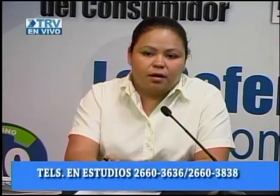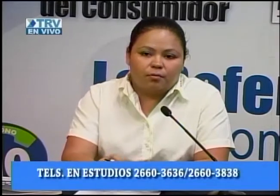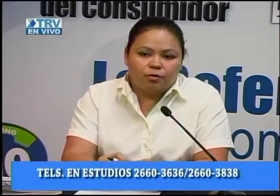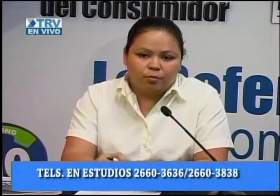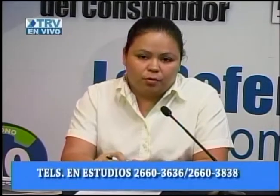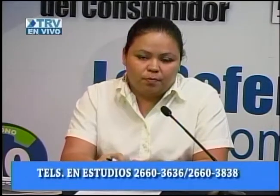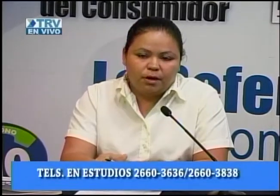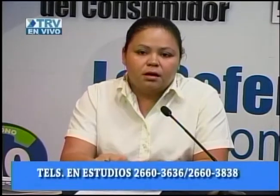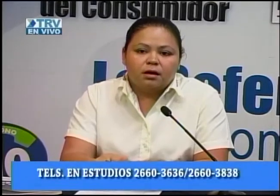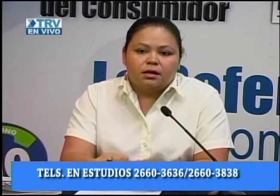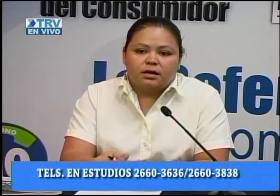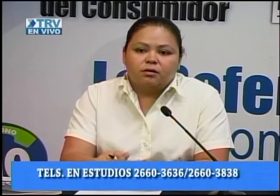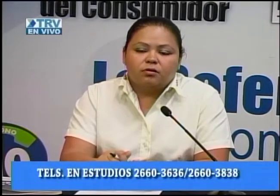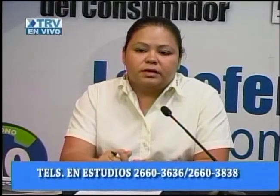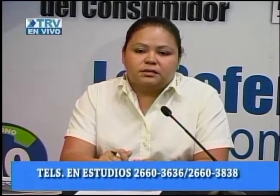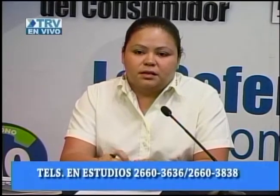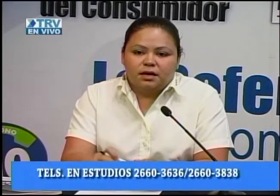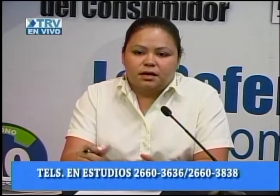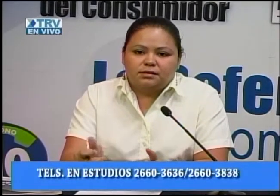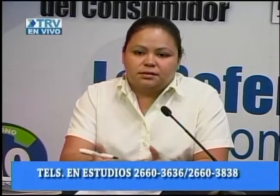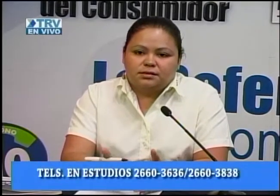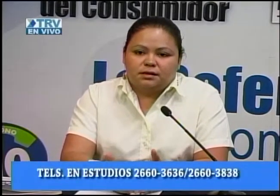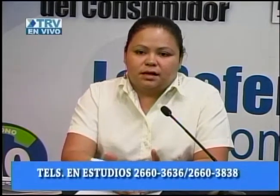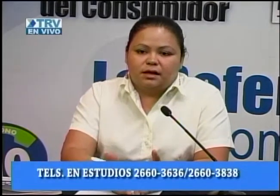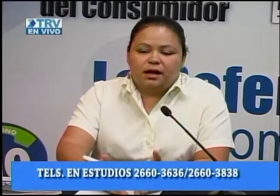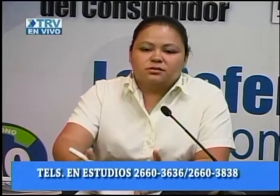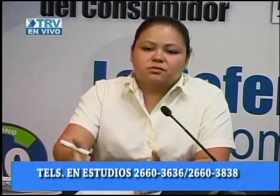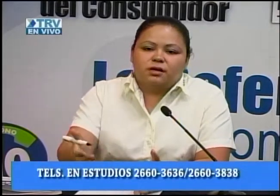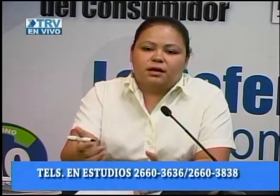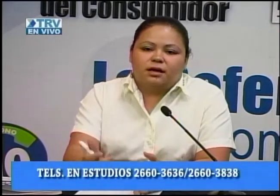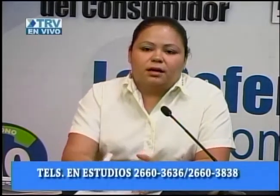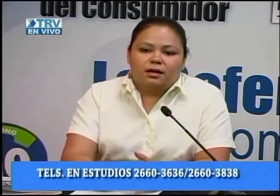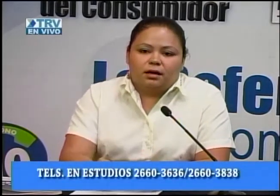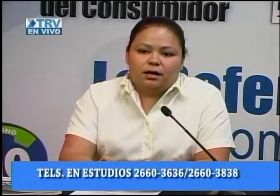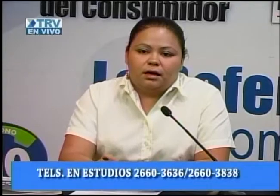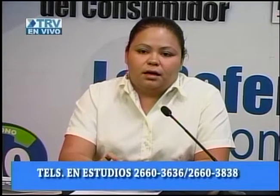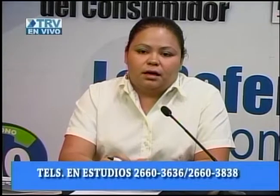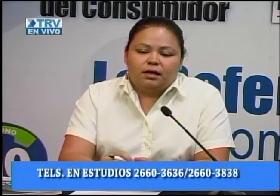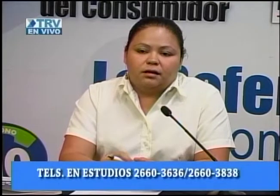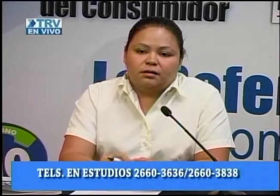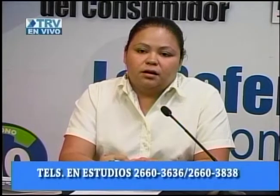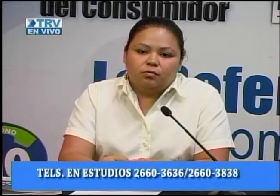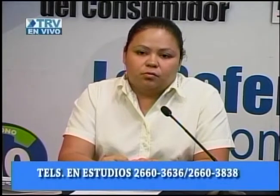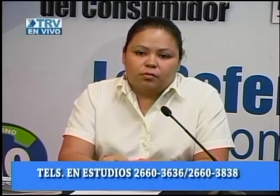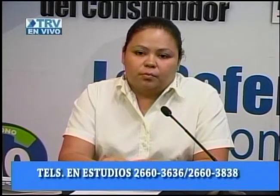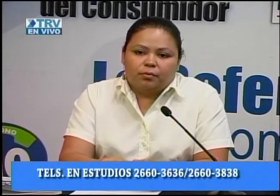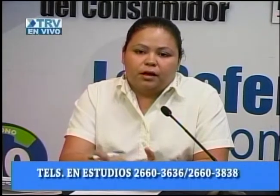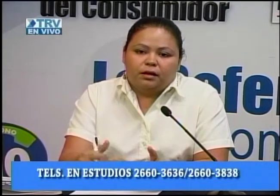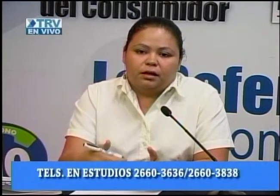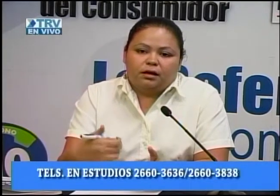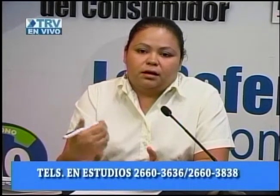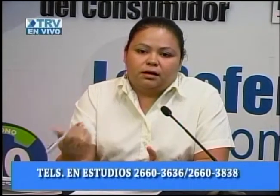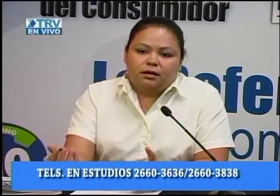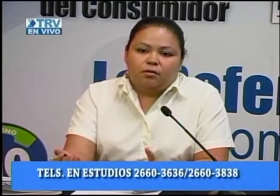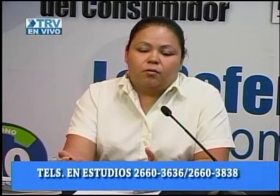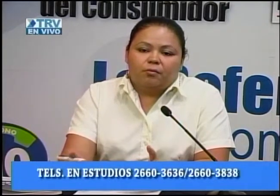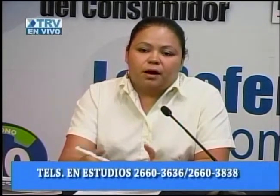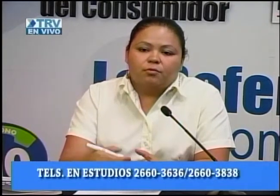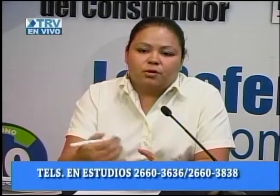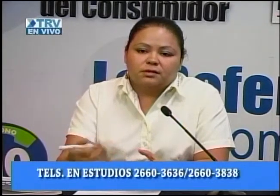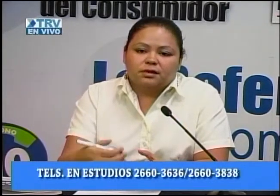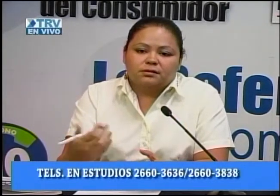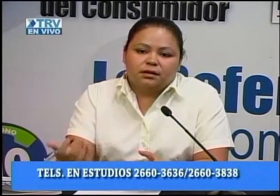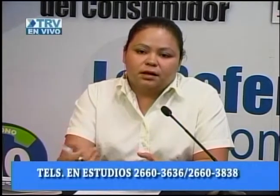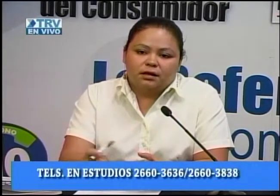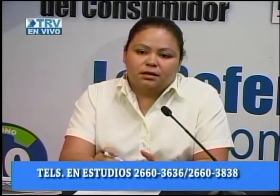ya muy propia. Y lo que sí es que si se da el caso de que el artículo al que le